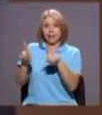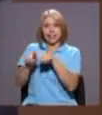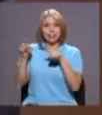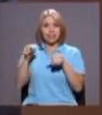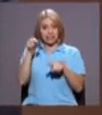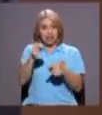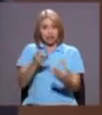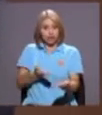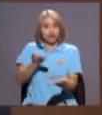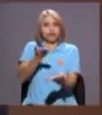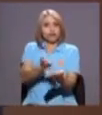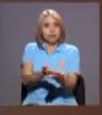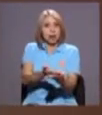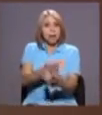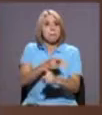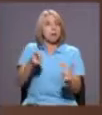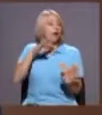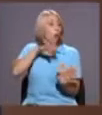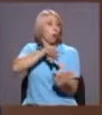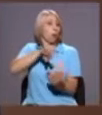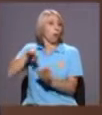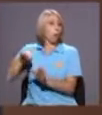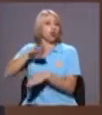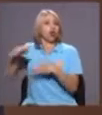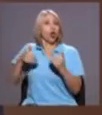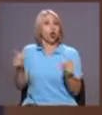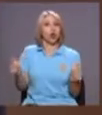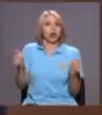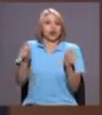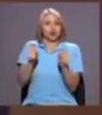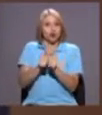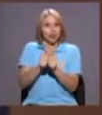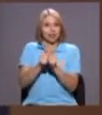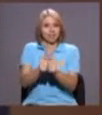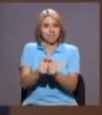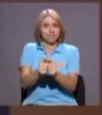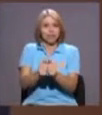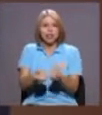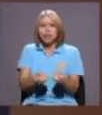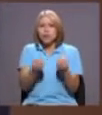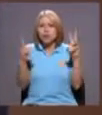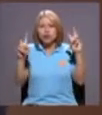se deja de lado todo lo que nos une. En muchos temas,